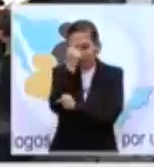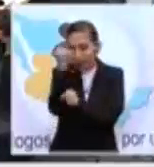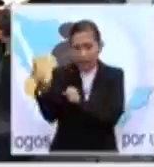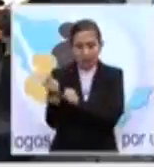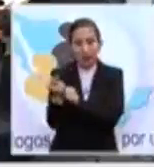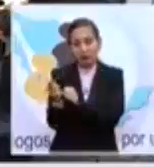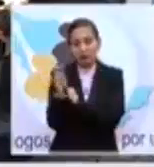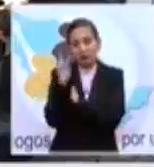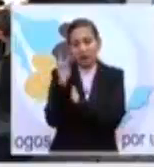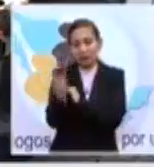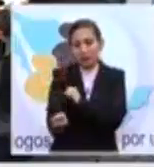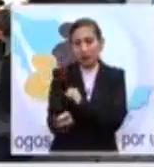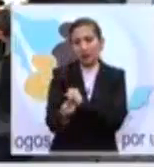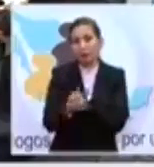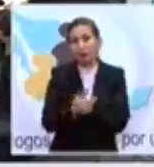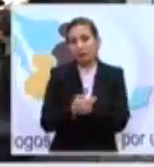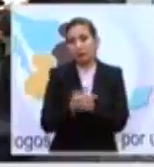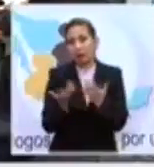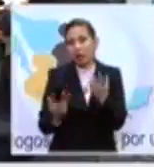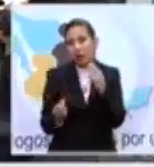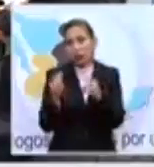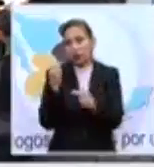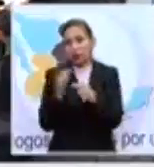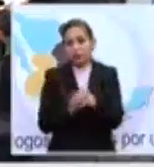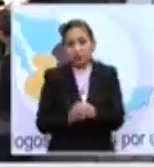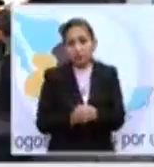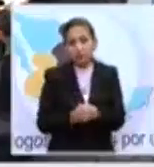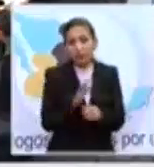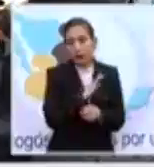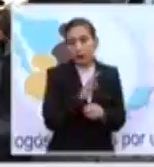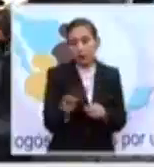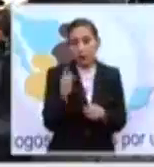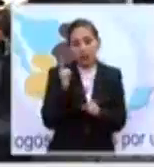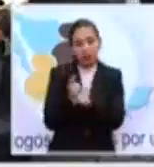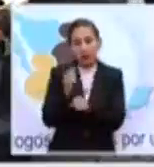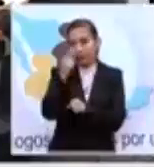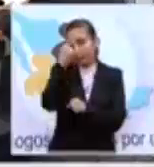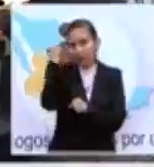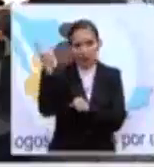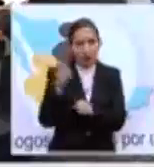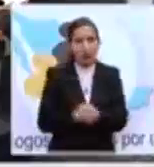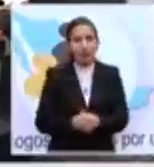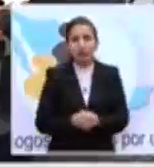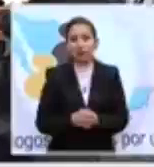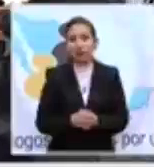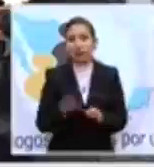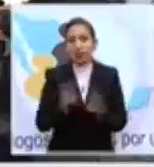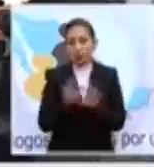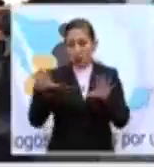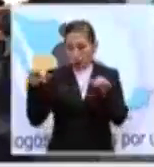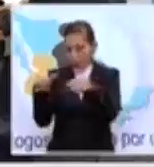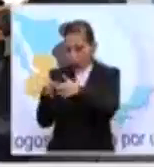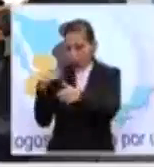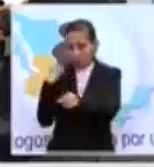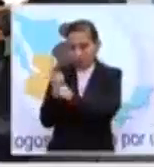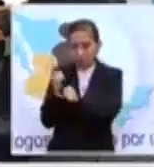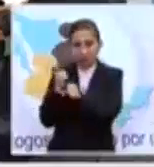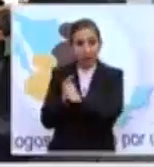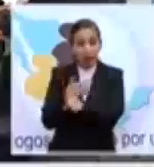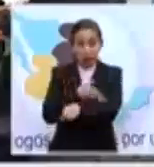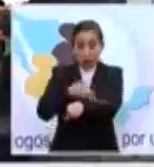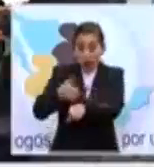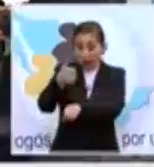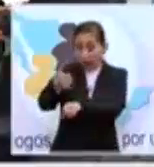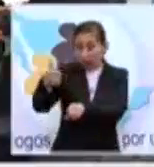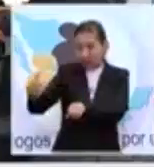muy definible inclusive a escala nominal. Lo podemos identificar niño a niño, comunidad por comunidad,